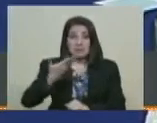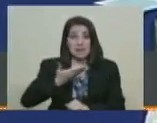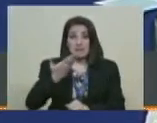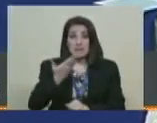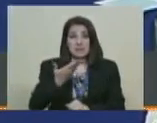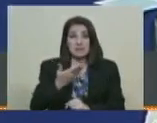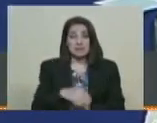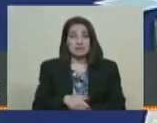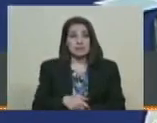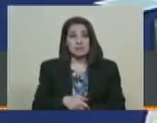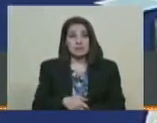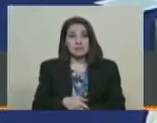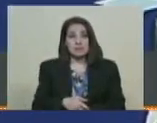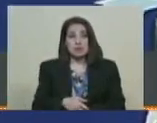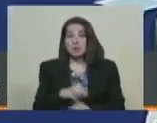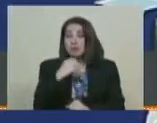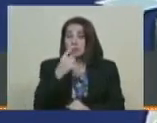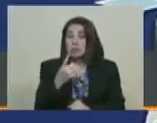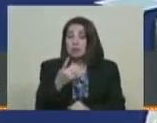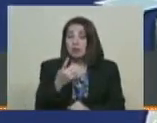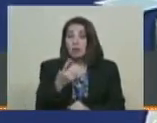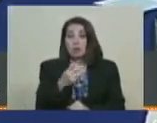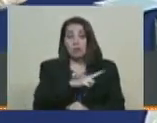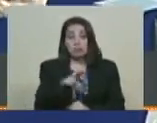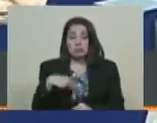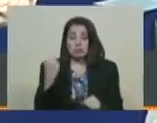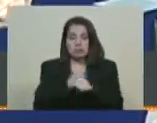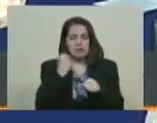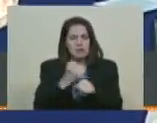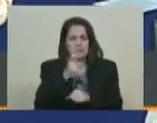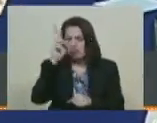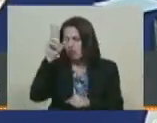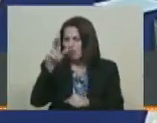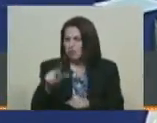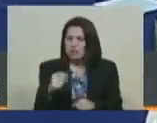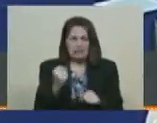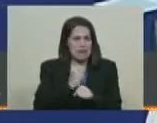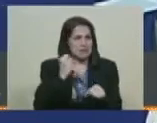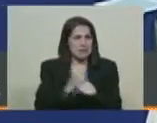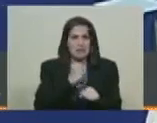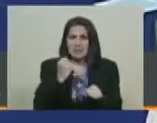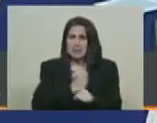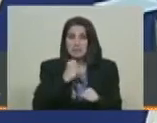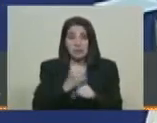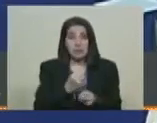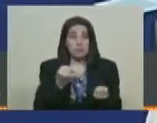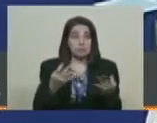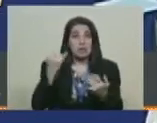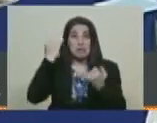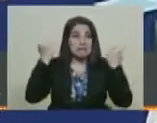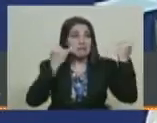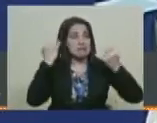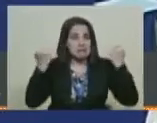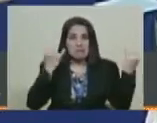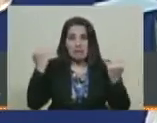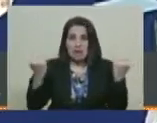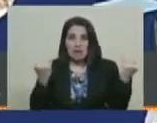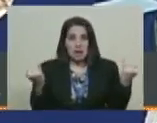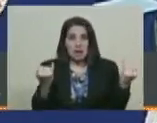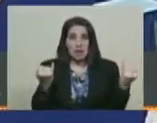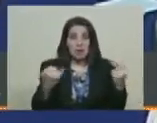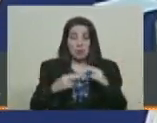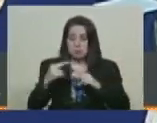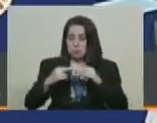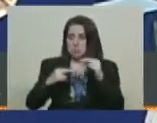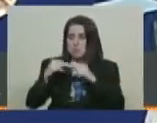Por eso es que yo digo, nosotros estamos todos los días, hermano, trabajando, todos los días aportando una idea, todos los días